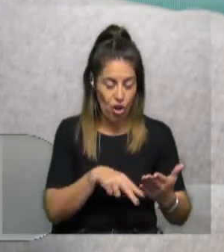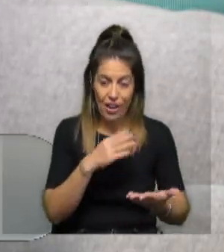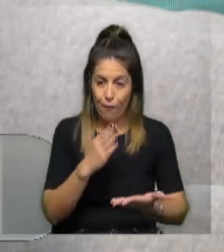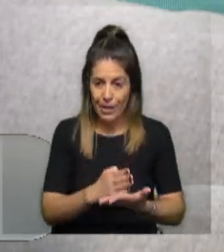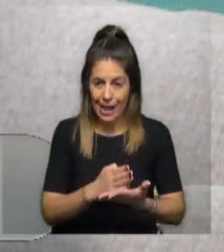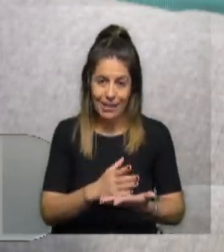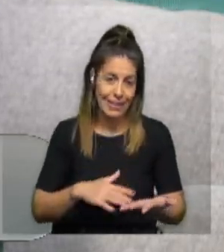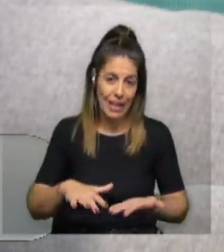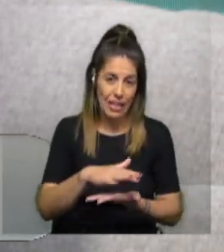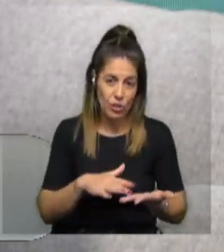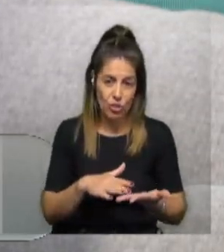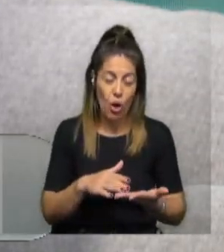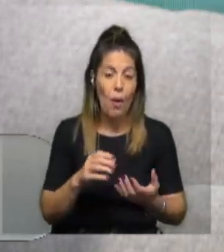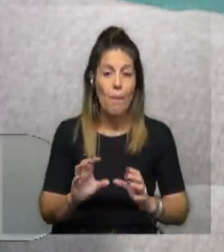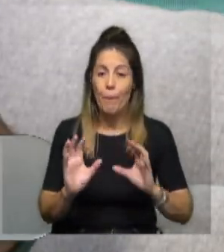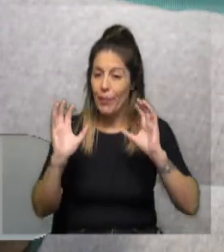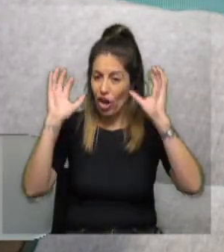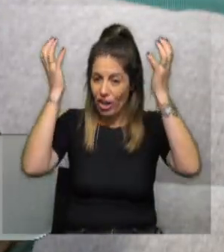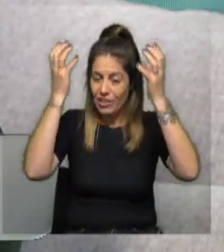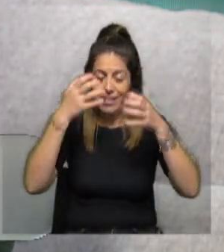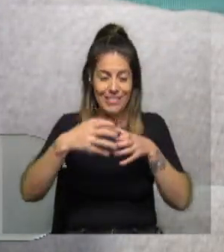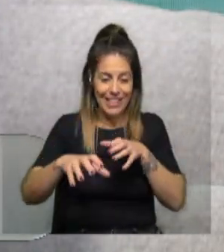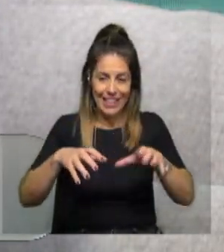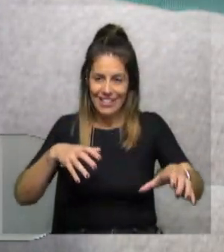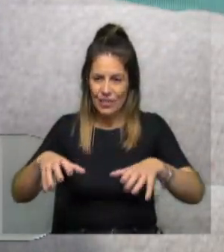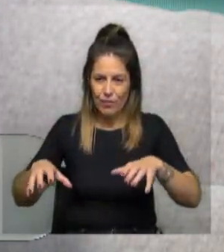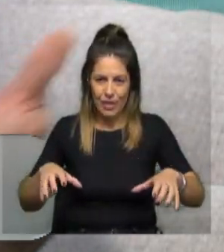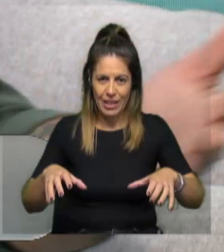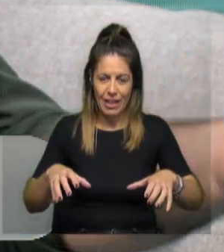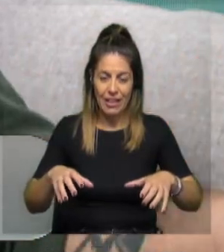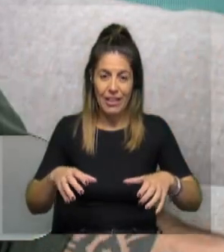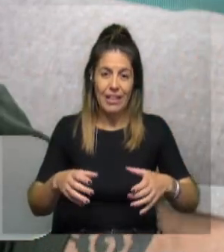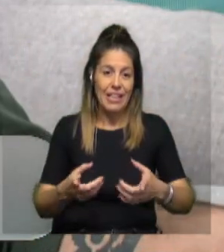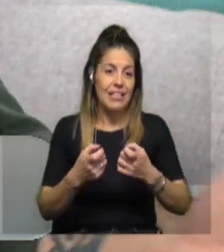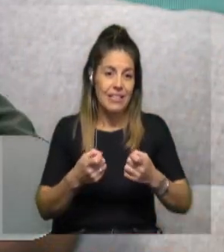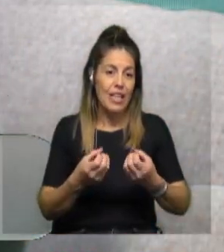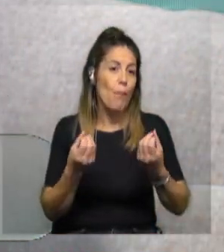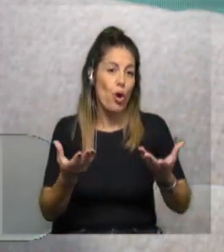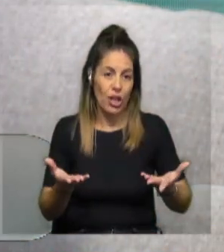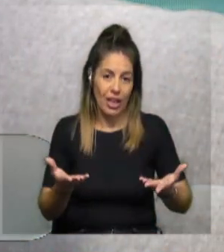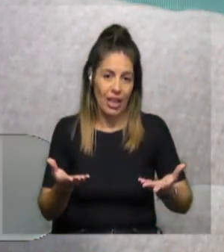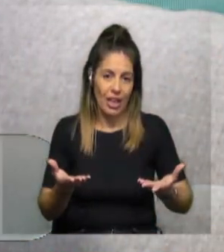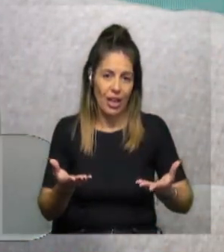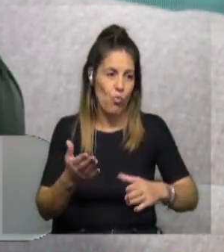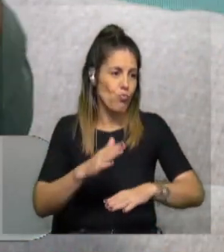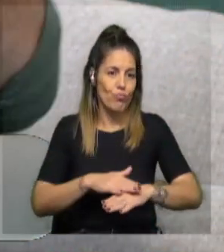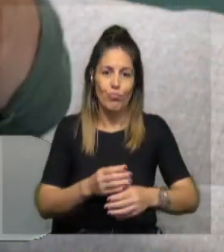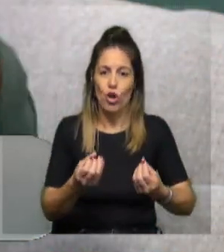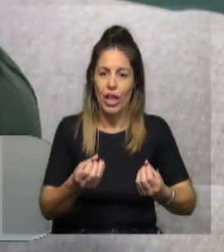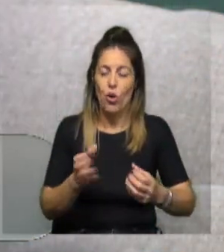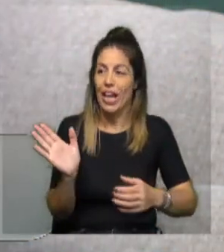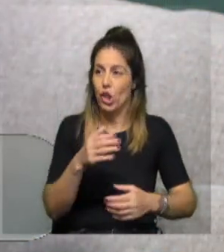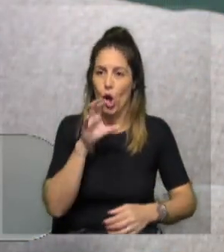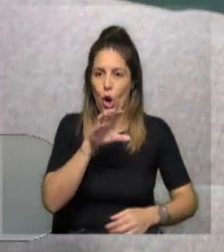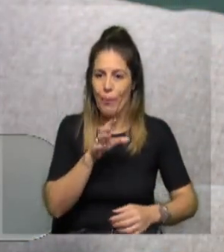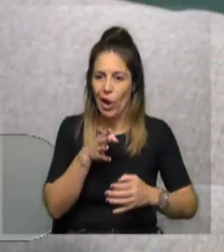lo que sucede, pero las agresividades se clasifican, tiene que haber un motivo por el cual sucedan. No es que todos los perros salen a atacar